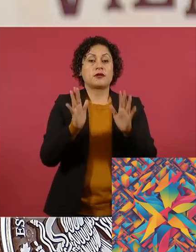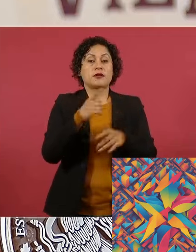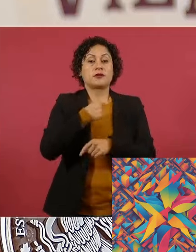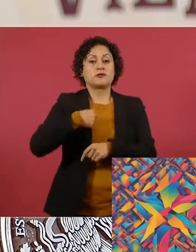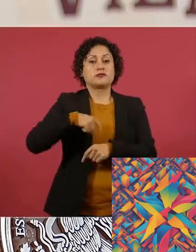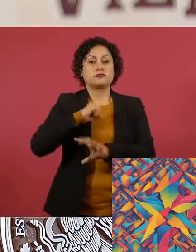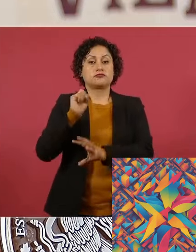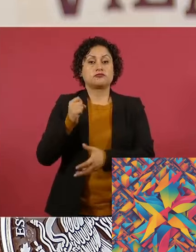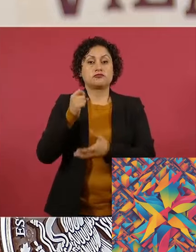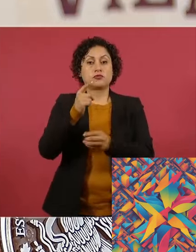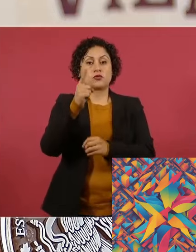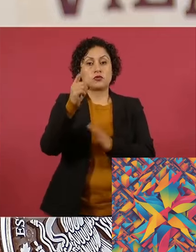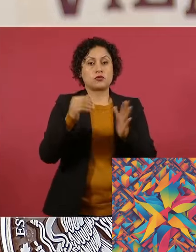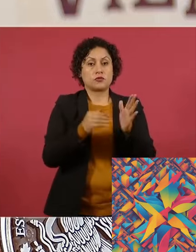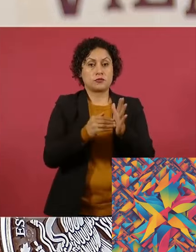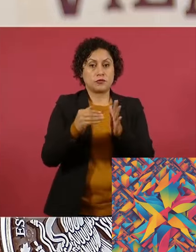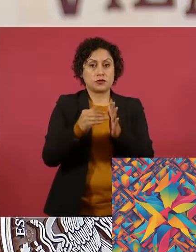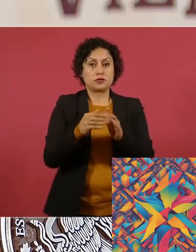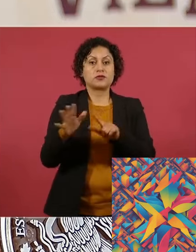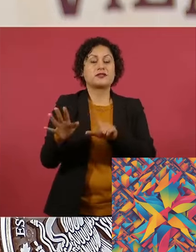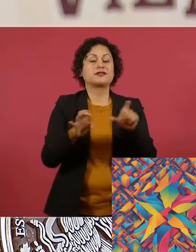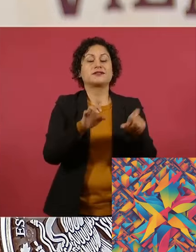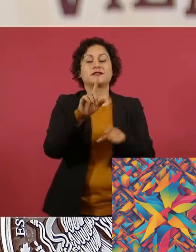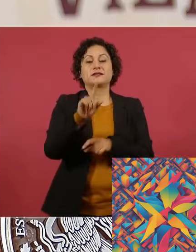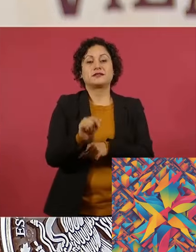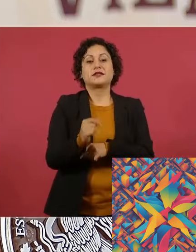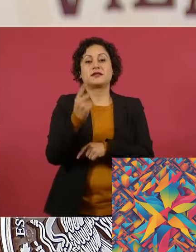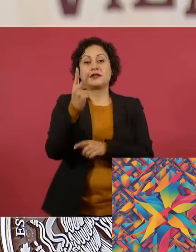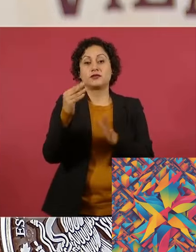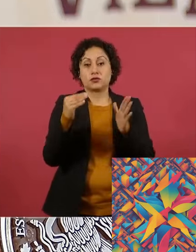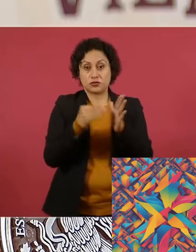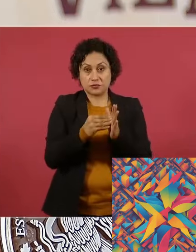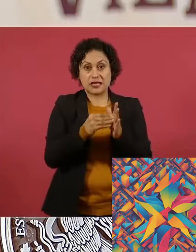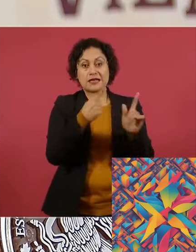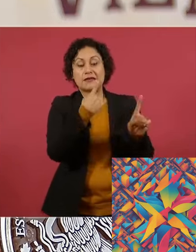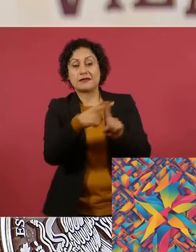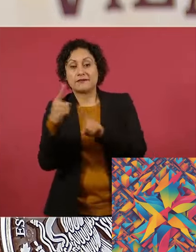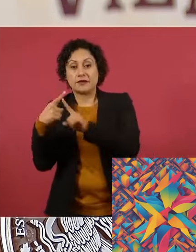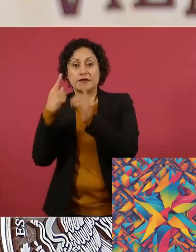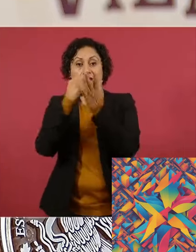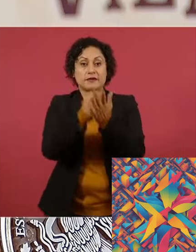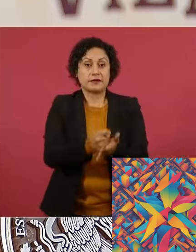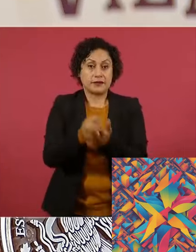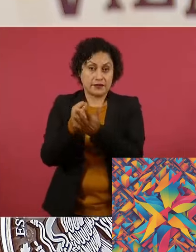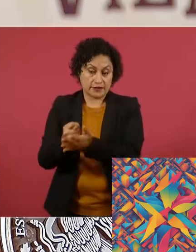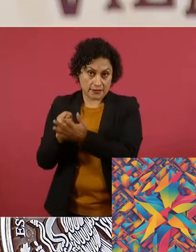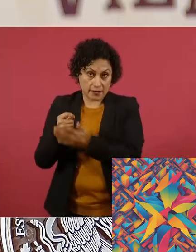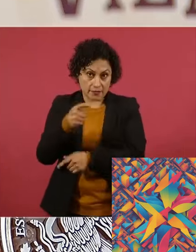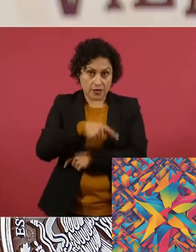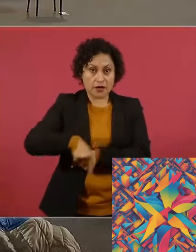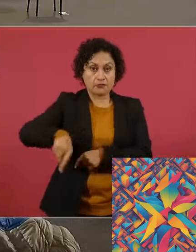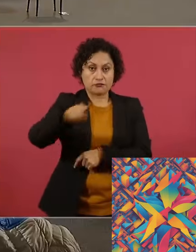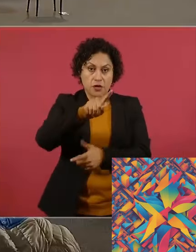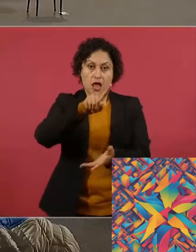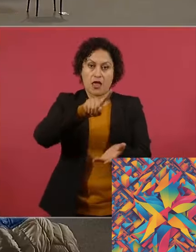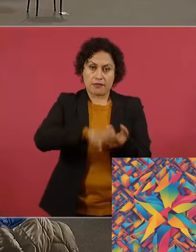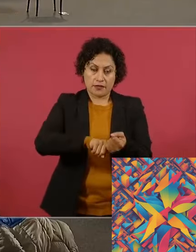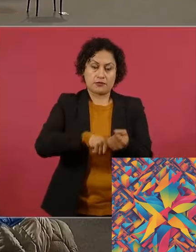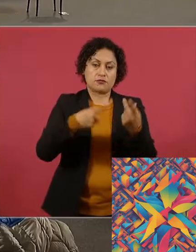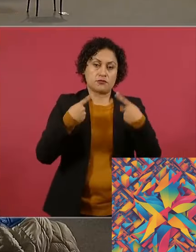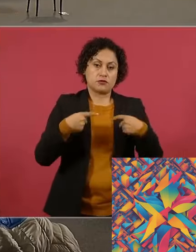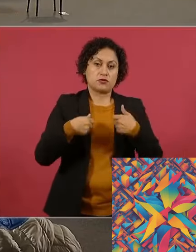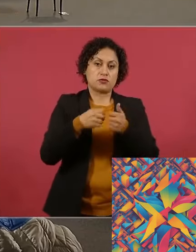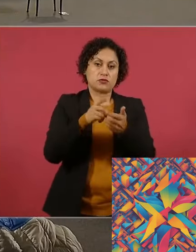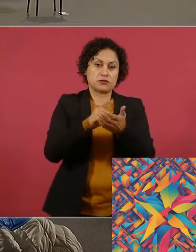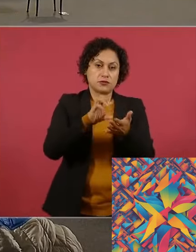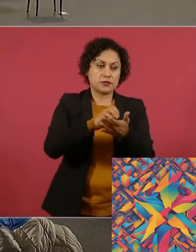sensación de Latinoamérica en el 2023. Su canal de YouTube, donde transmite su conferencia matutina, ha alcanzado la